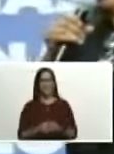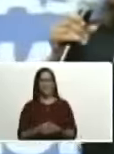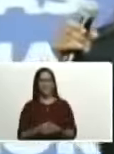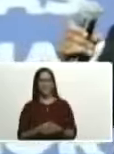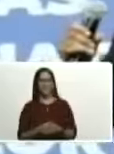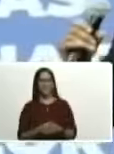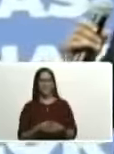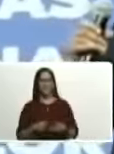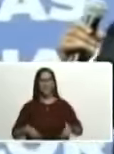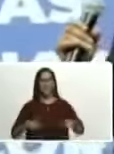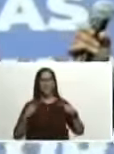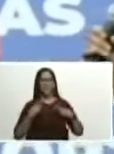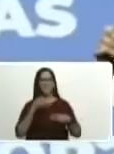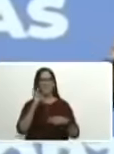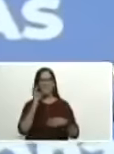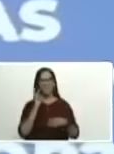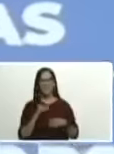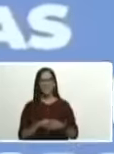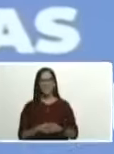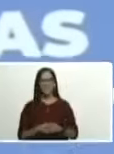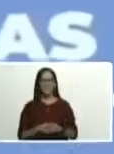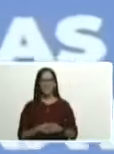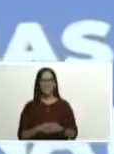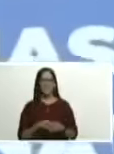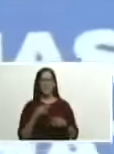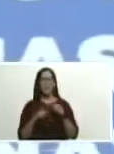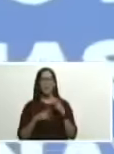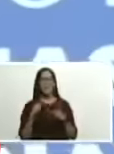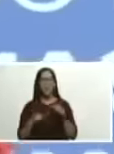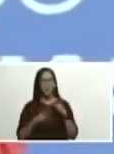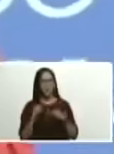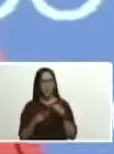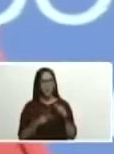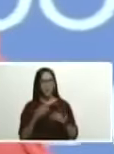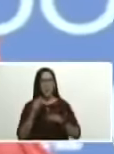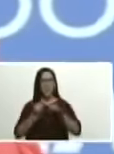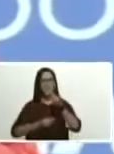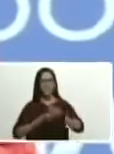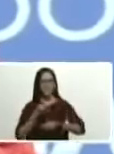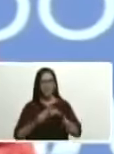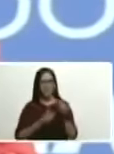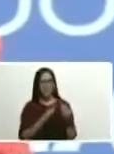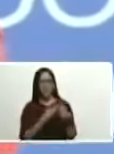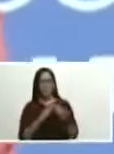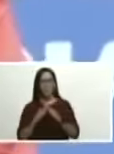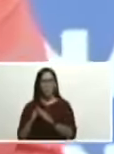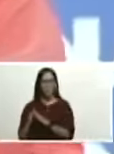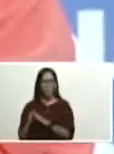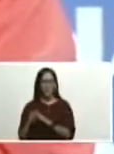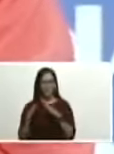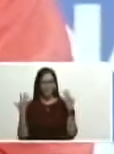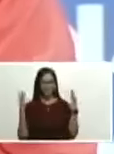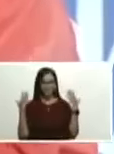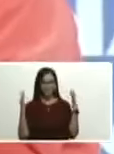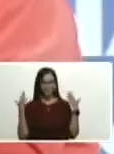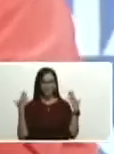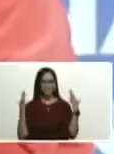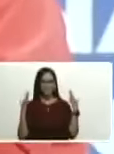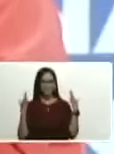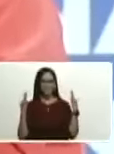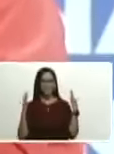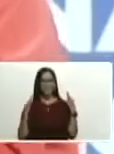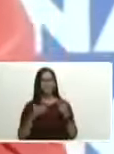Vida Café. Vida Café. Producto hecho en comuna. Hecho en